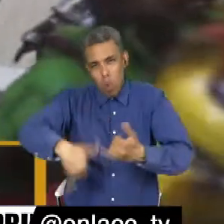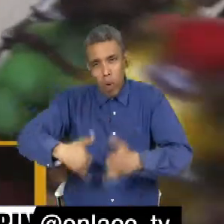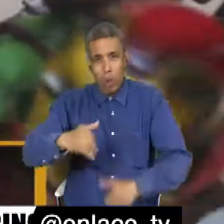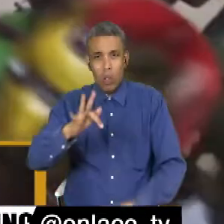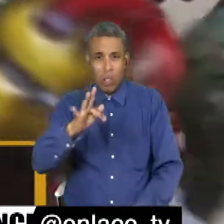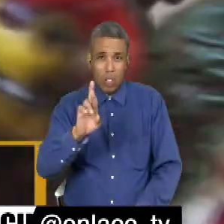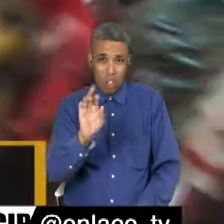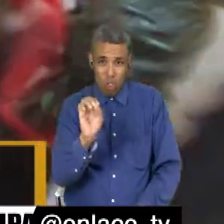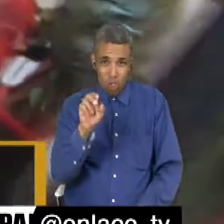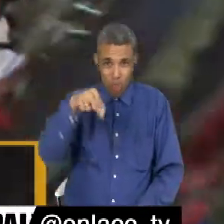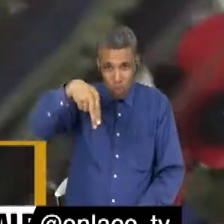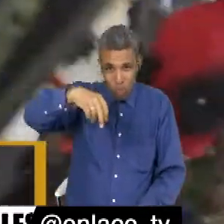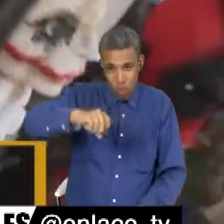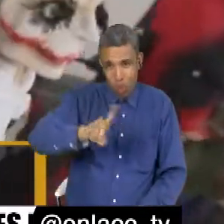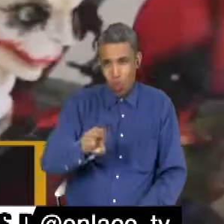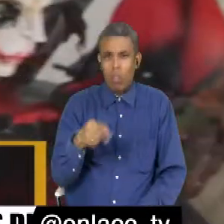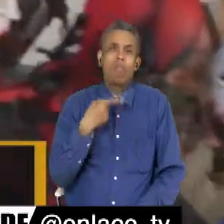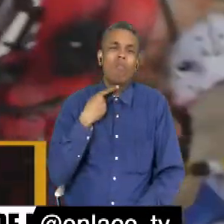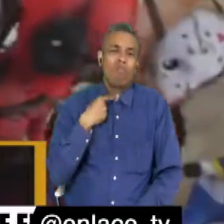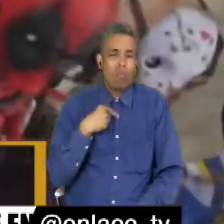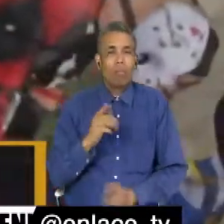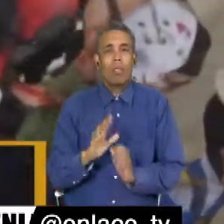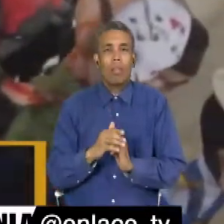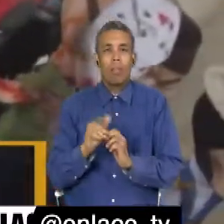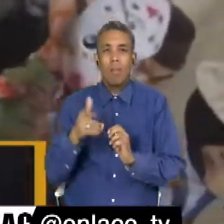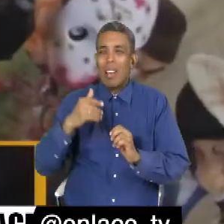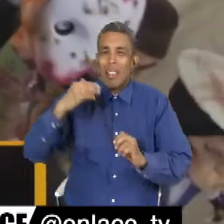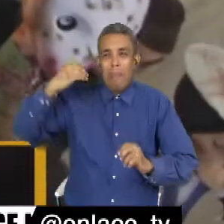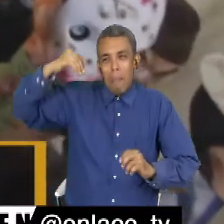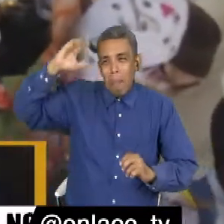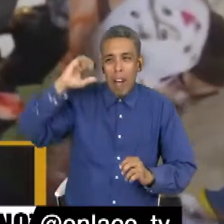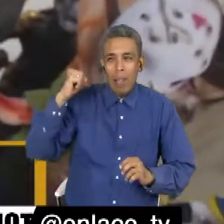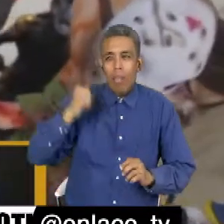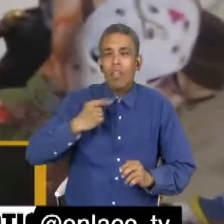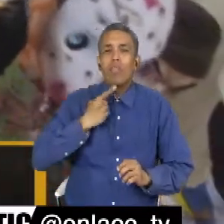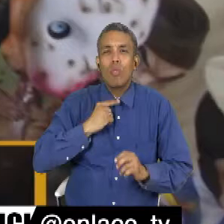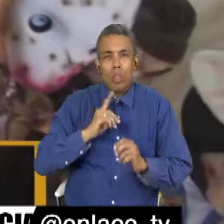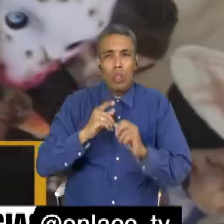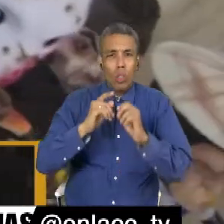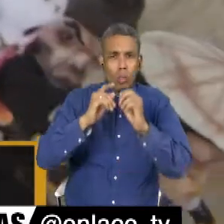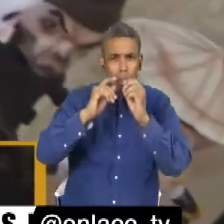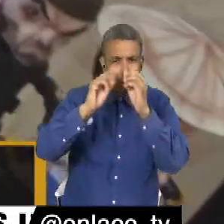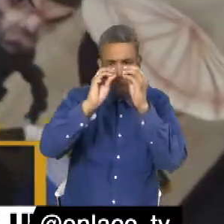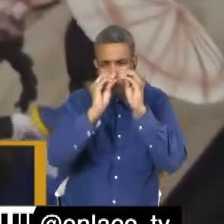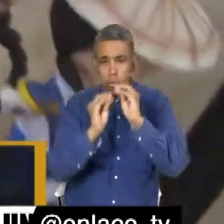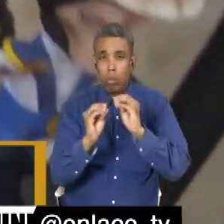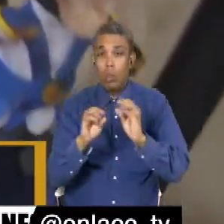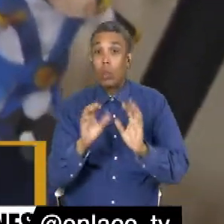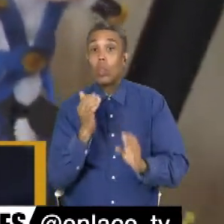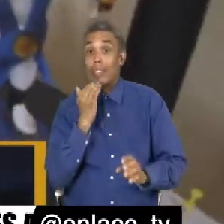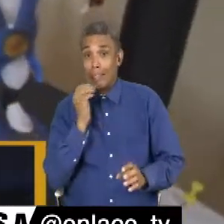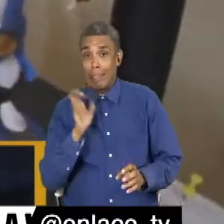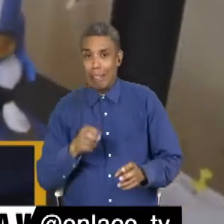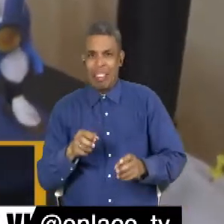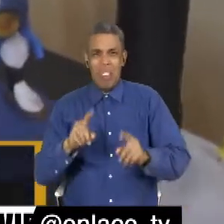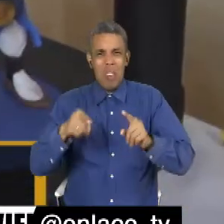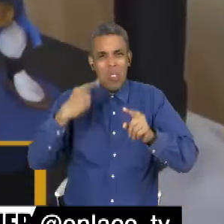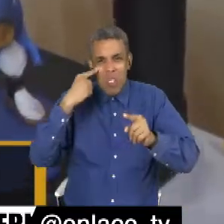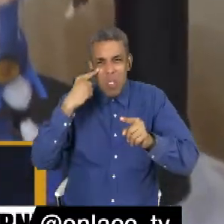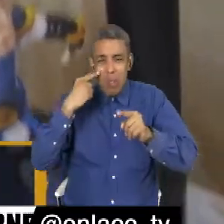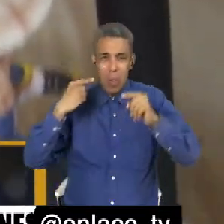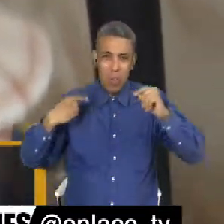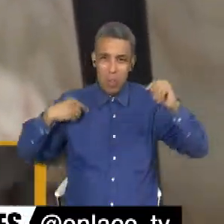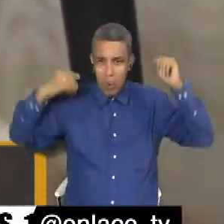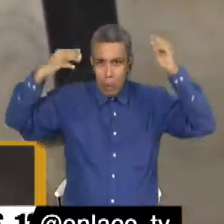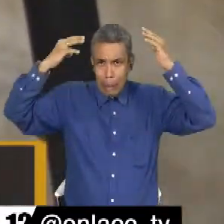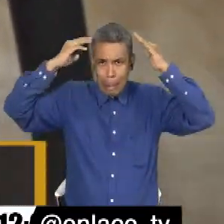personajes, ¿cuál es el que más trabajo le ha costado a la hora? Bueno, los depredadores tienen muchísimo trabajo en cuanto a modelado y